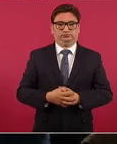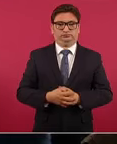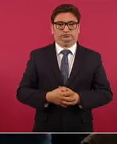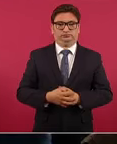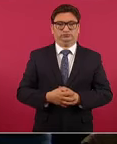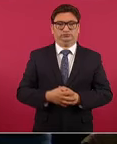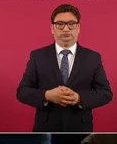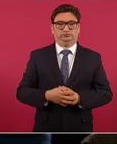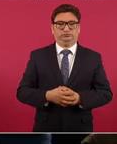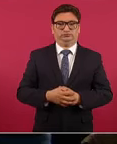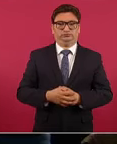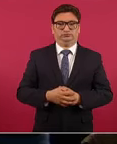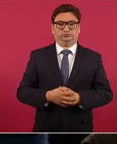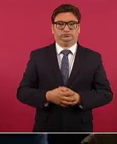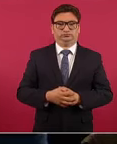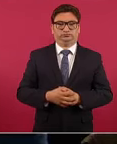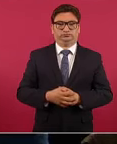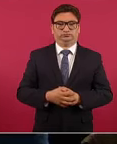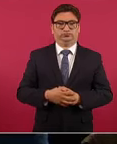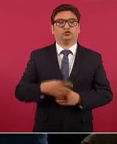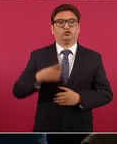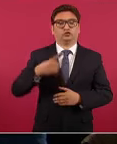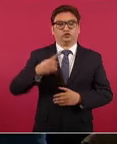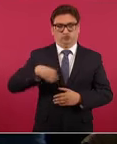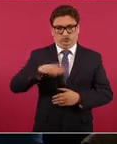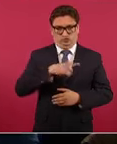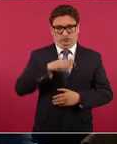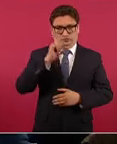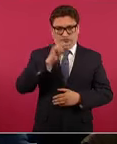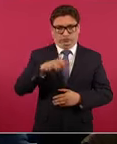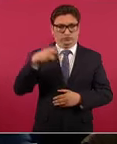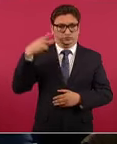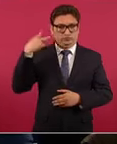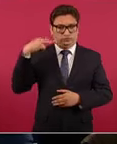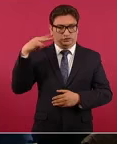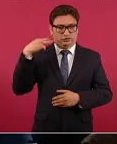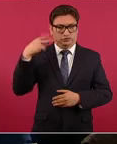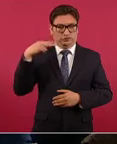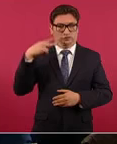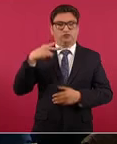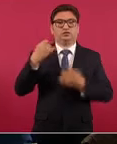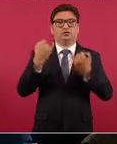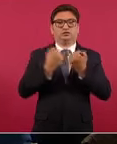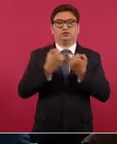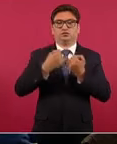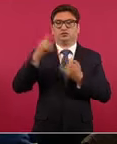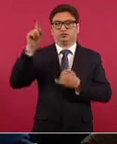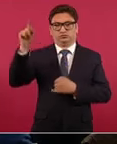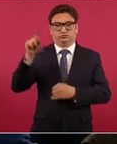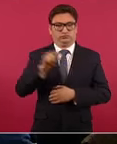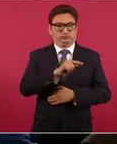tendríamos que seguir con veracruz y de aquí